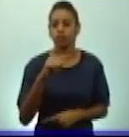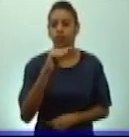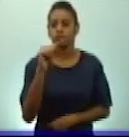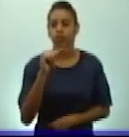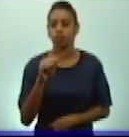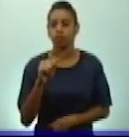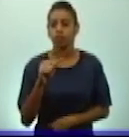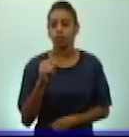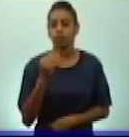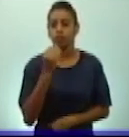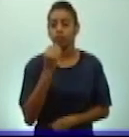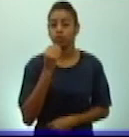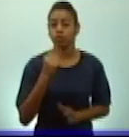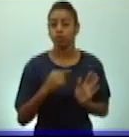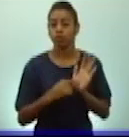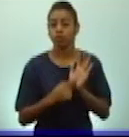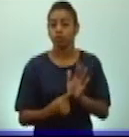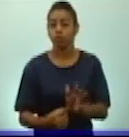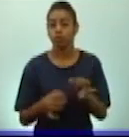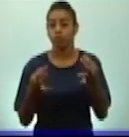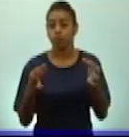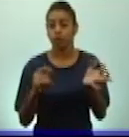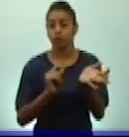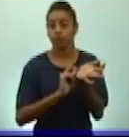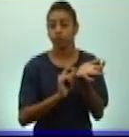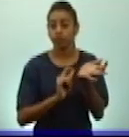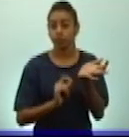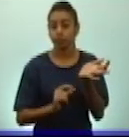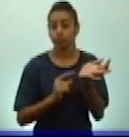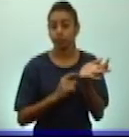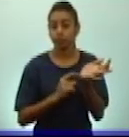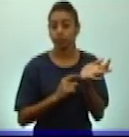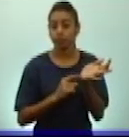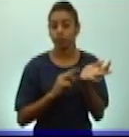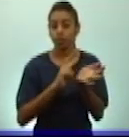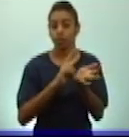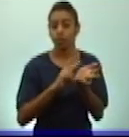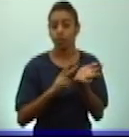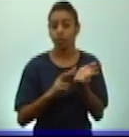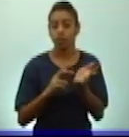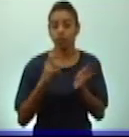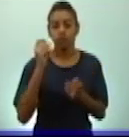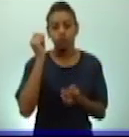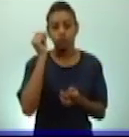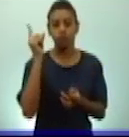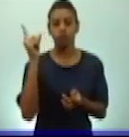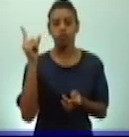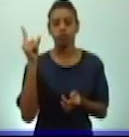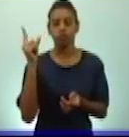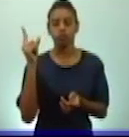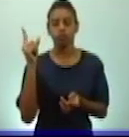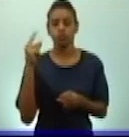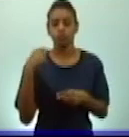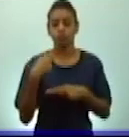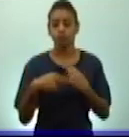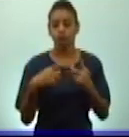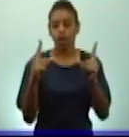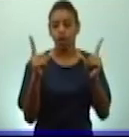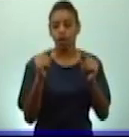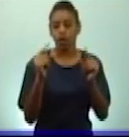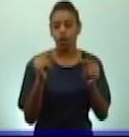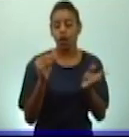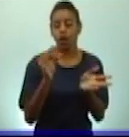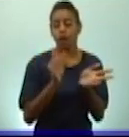Sugiero que las páginas orientadas las realicen con una lectura inteligente, que hagan los resúmenes a